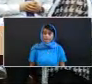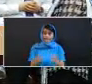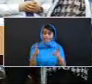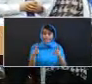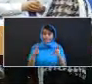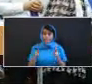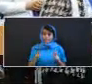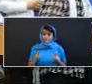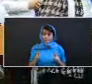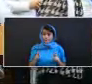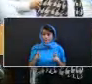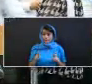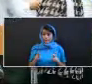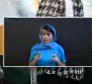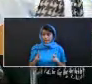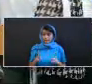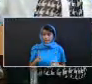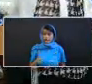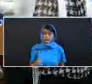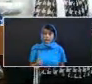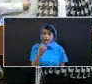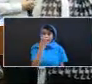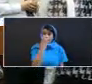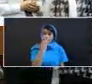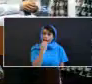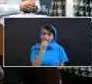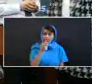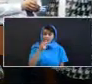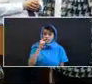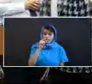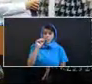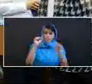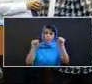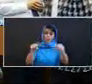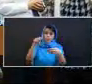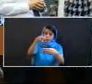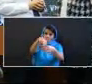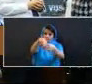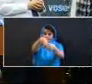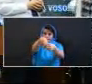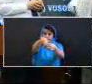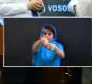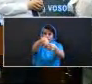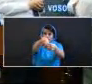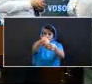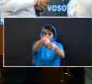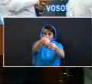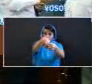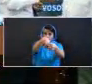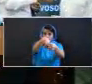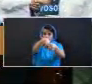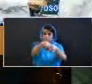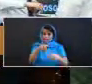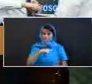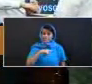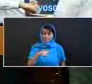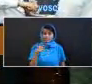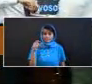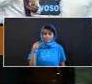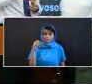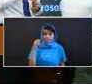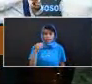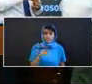reciba los elementos, usted puede tomar asiento, así sabemos que están siendo